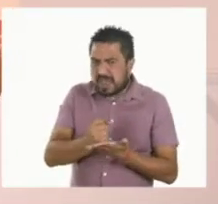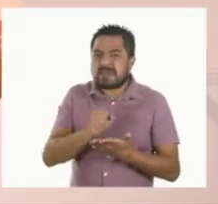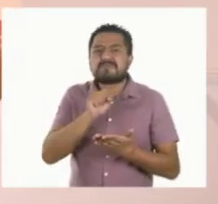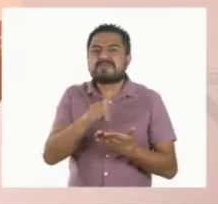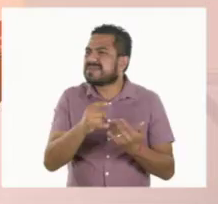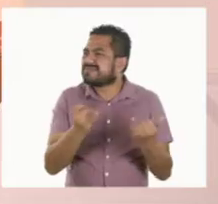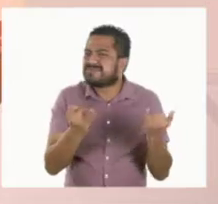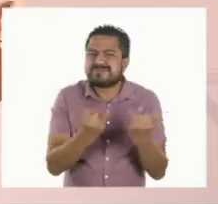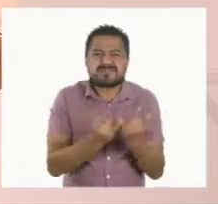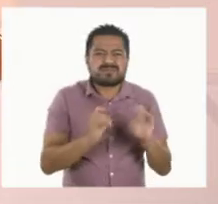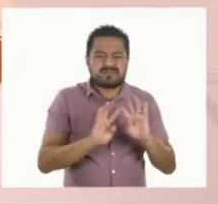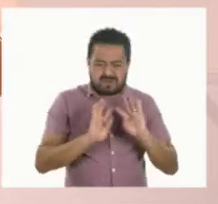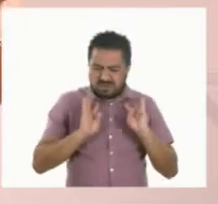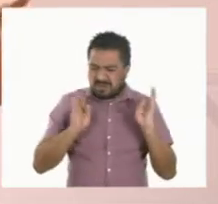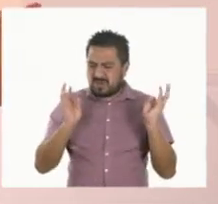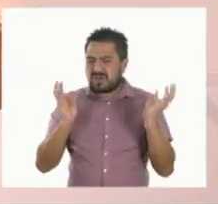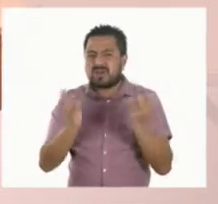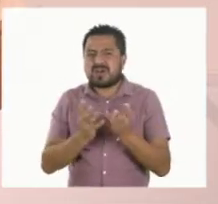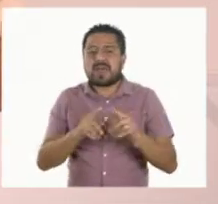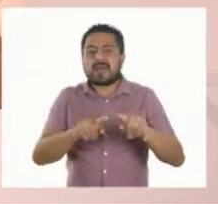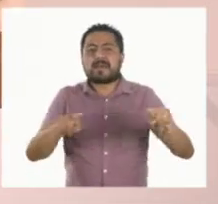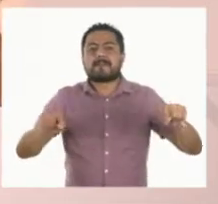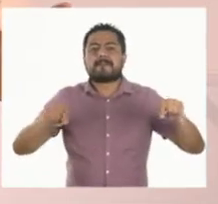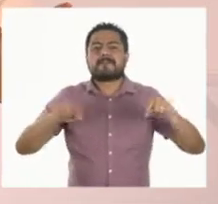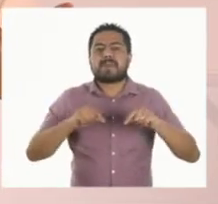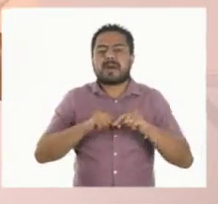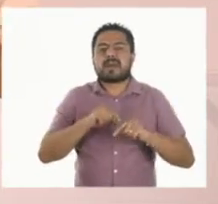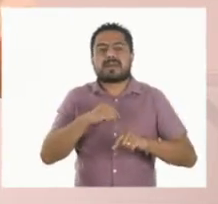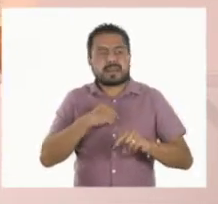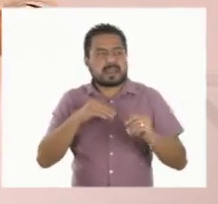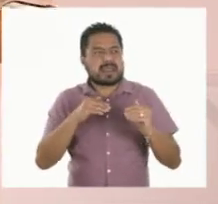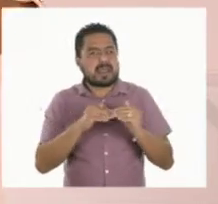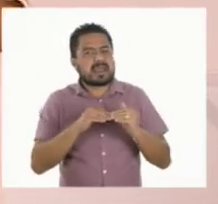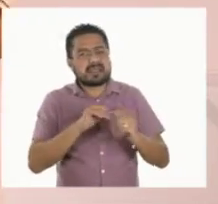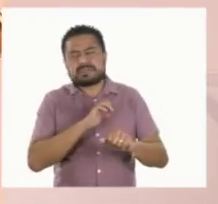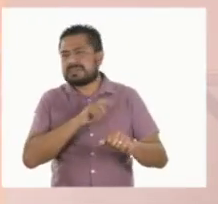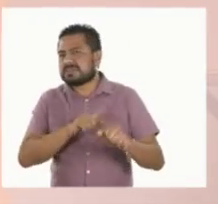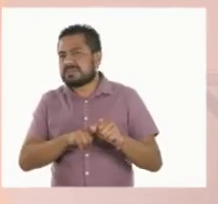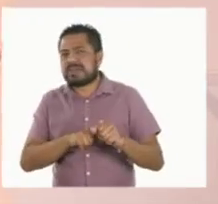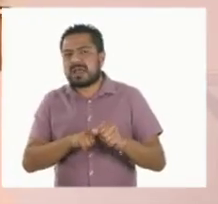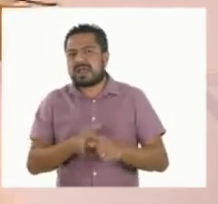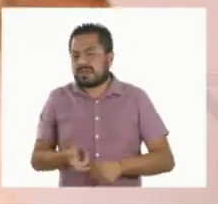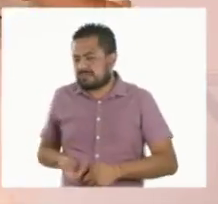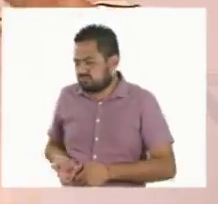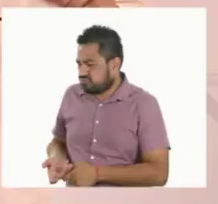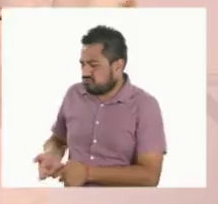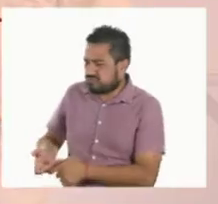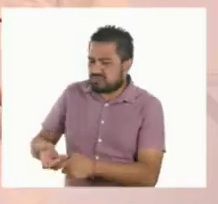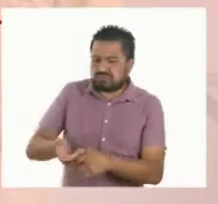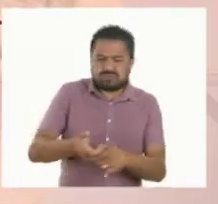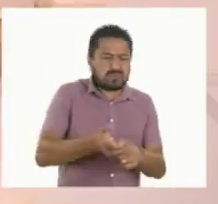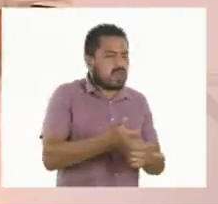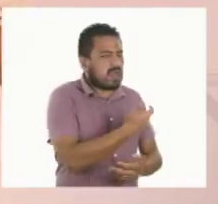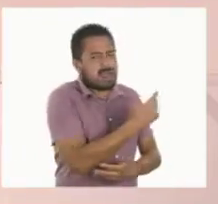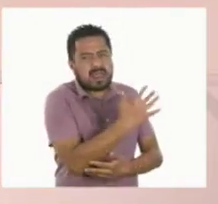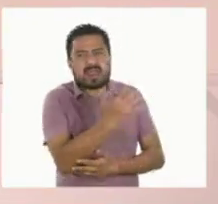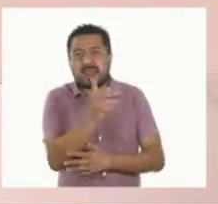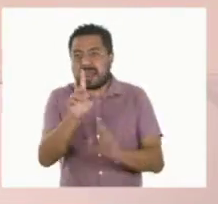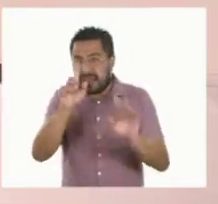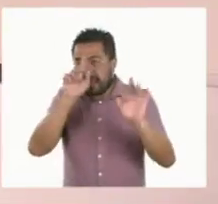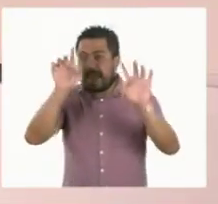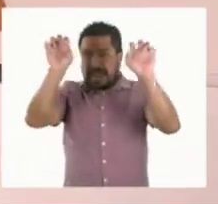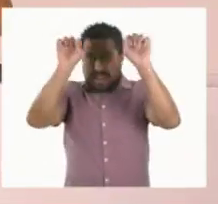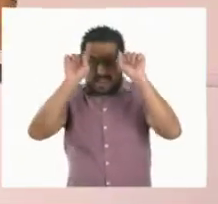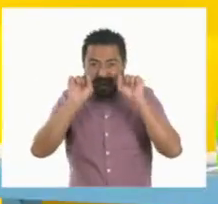casa. ¡Ah, claro! El patio de mi casa, que es particular, se riega y se moja como los demás.